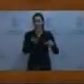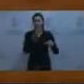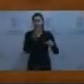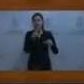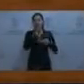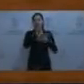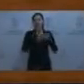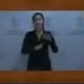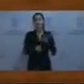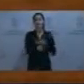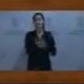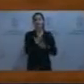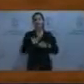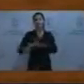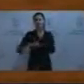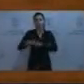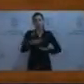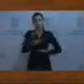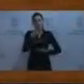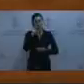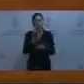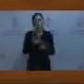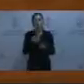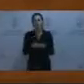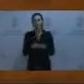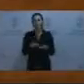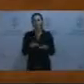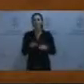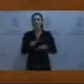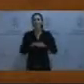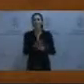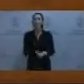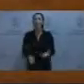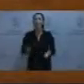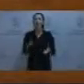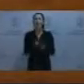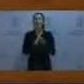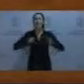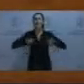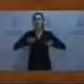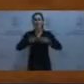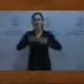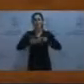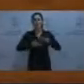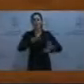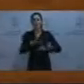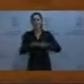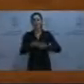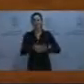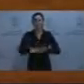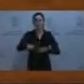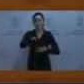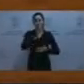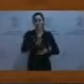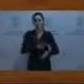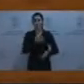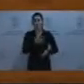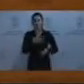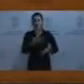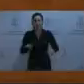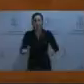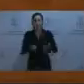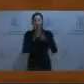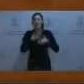escrito qué planes tienen para poner de nuevo en marcha el funcionamiento de la ciudad de vacaciones de Perlora, las que sean. No